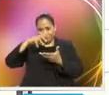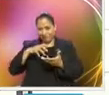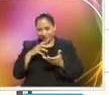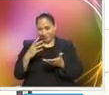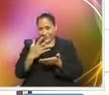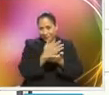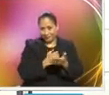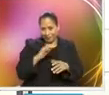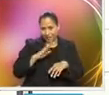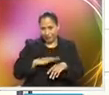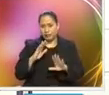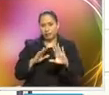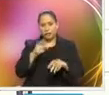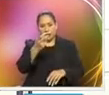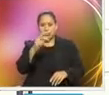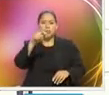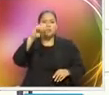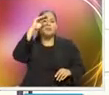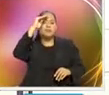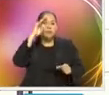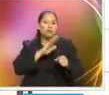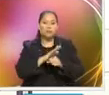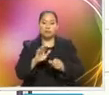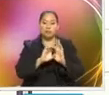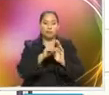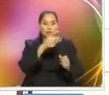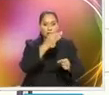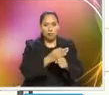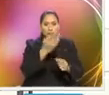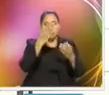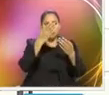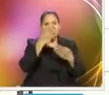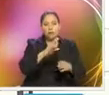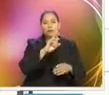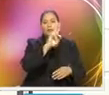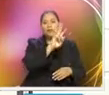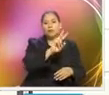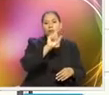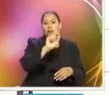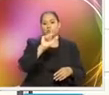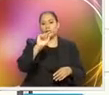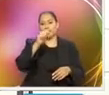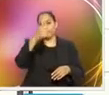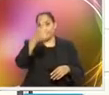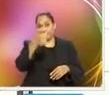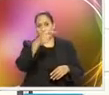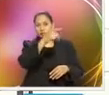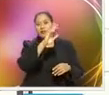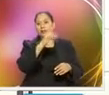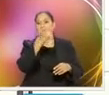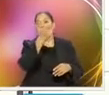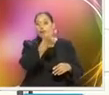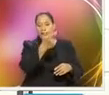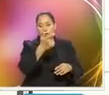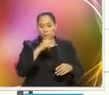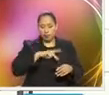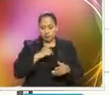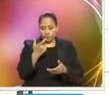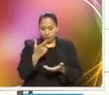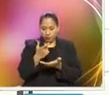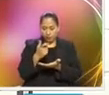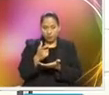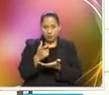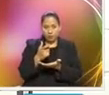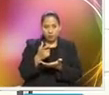considerar. Entonces, la inflación ahorita es de 2.76. La inflación es el dinero que tú tienes se te